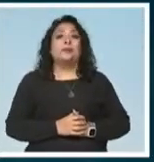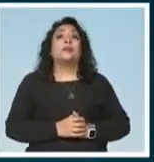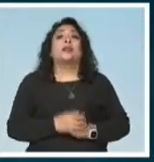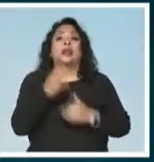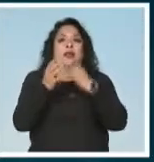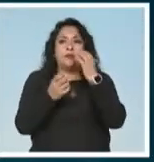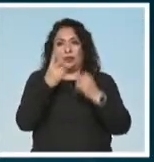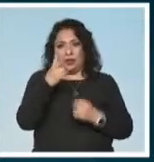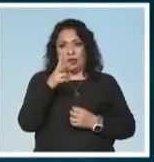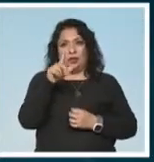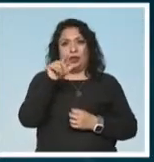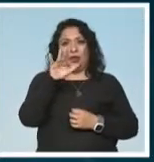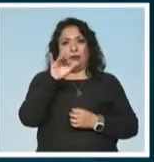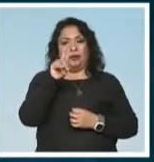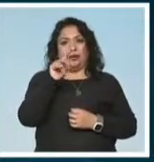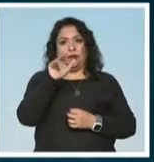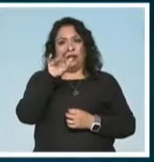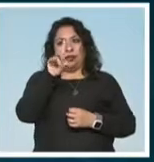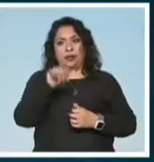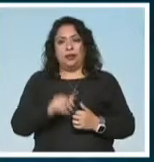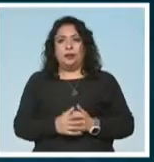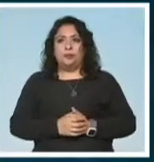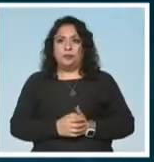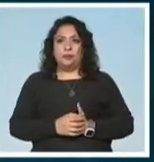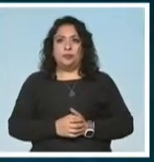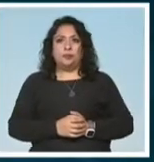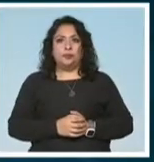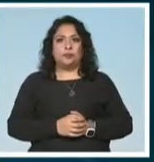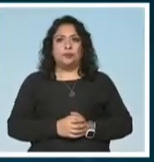Noticias 22, Alberto Aranda.